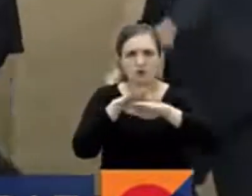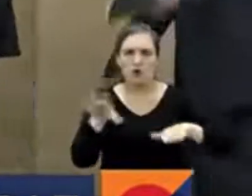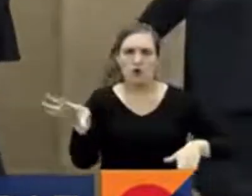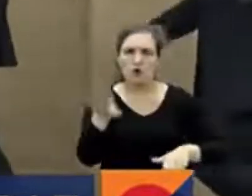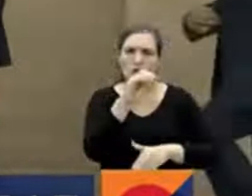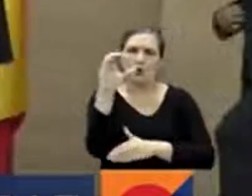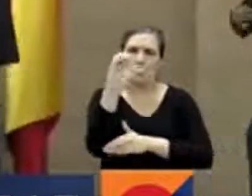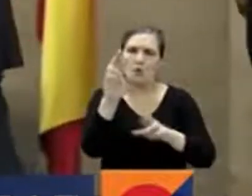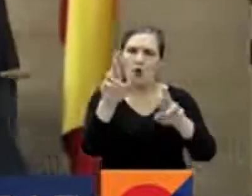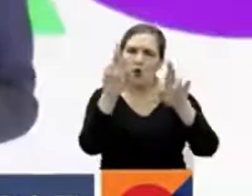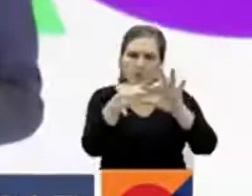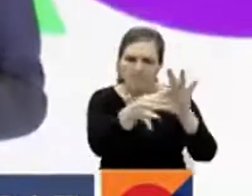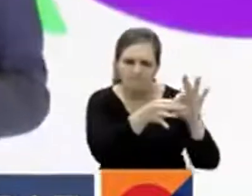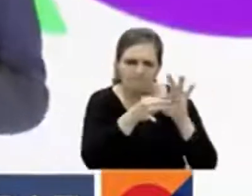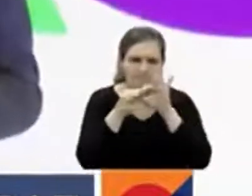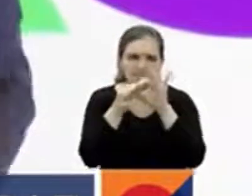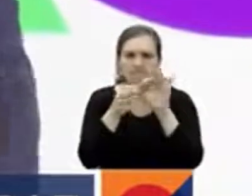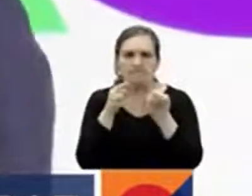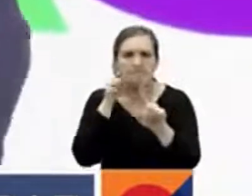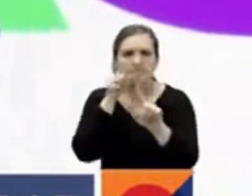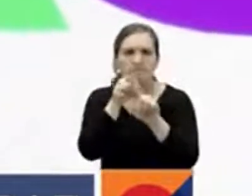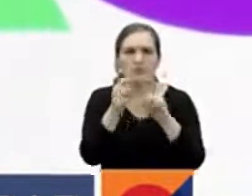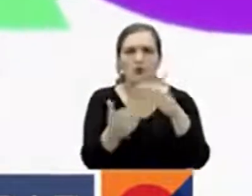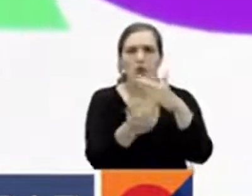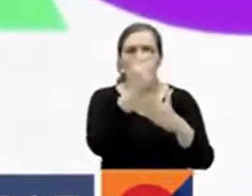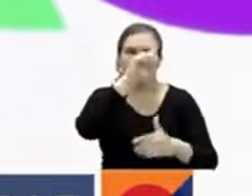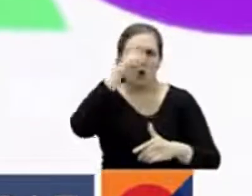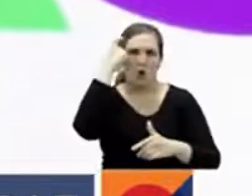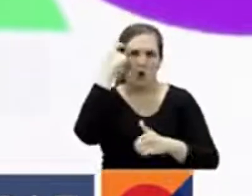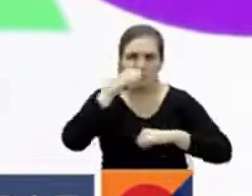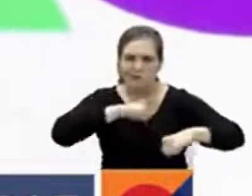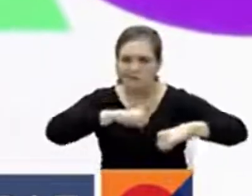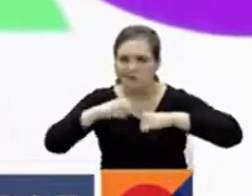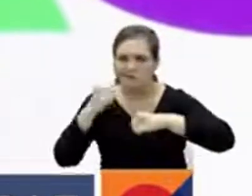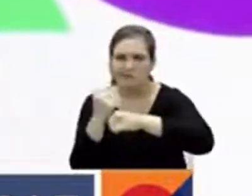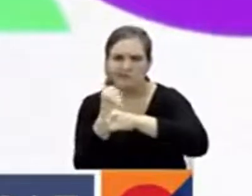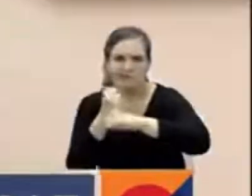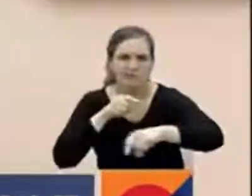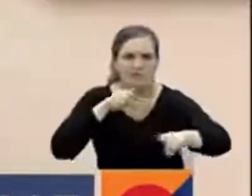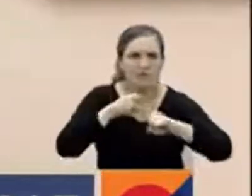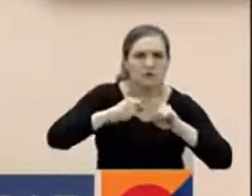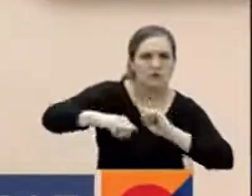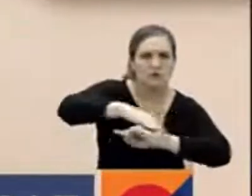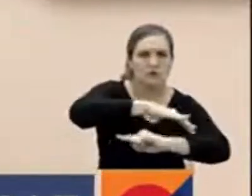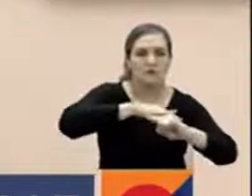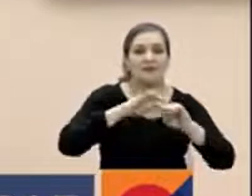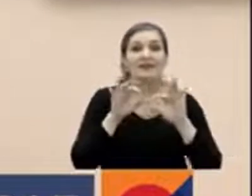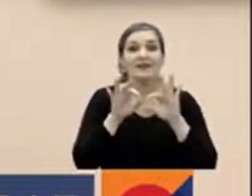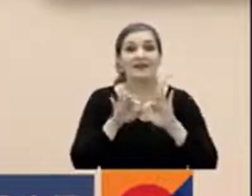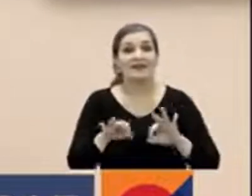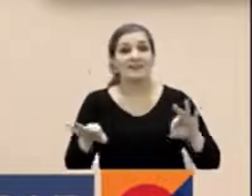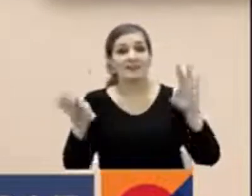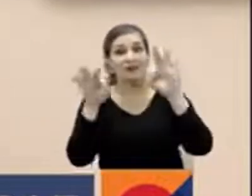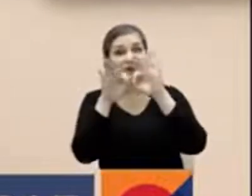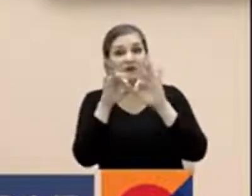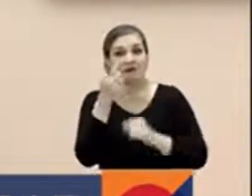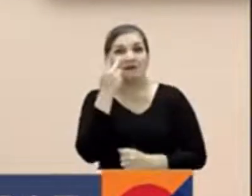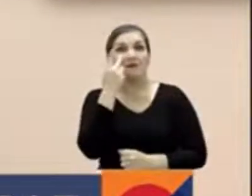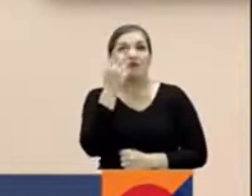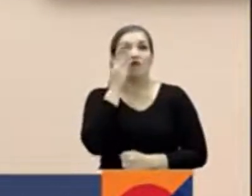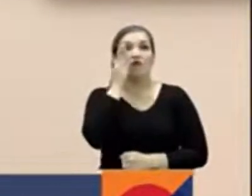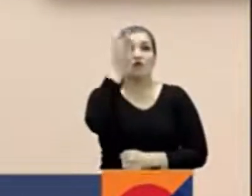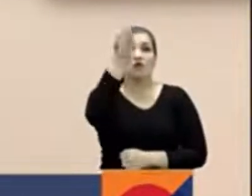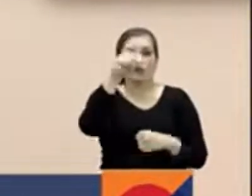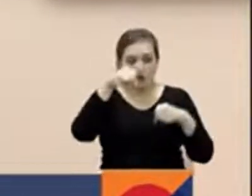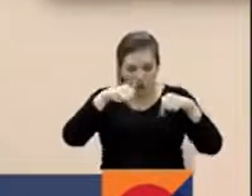de las necesidades del país de cara al nuevo gobierno de Petro y Francia. Es importante que miremos el futuro. El presente y